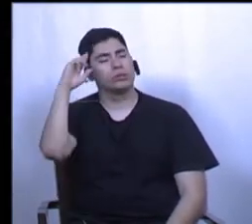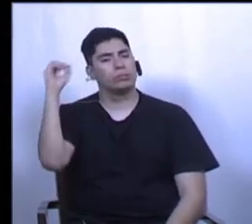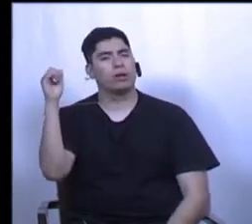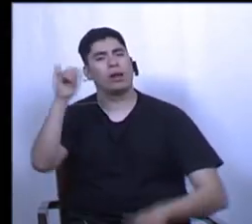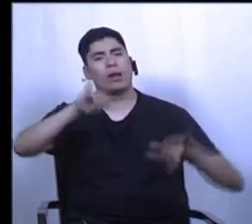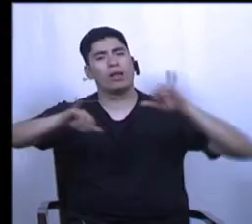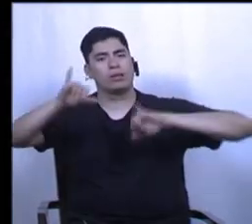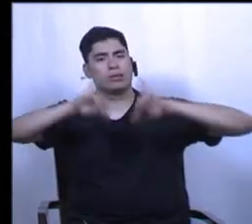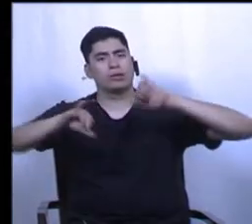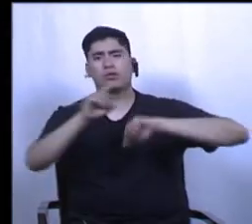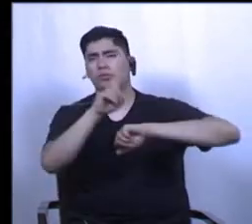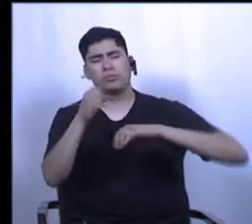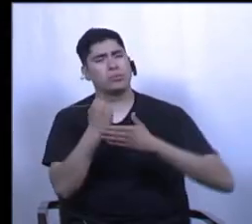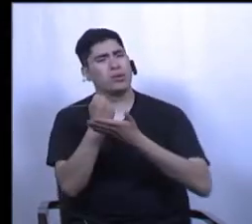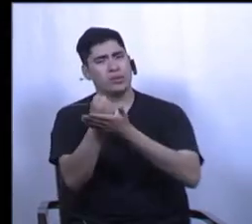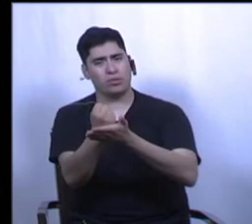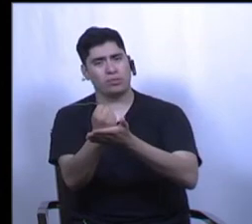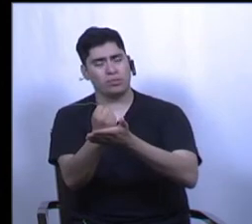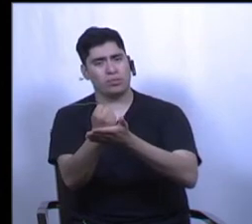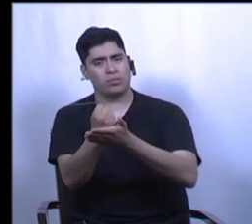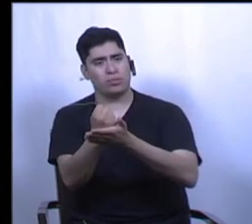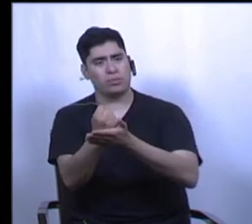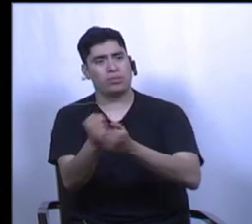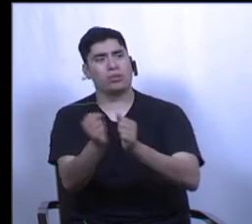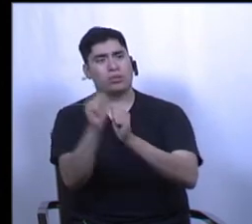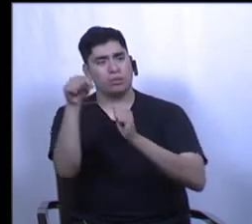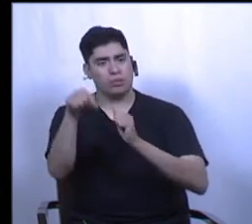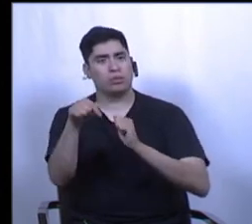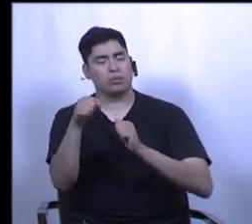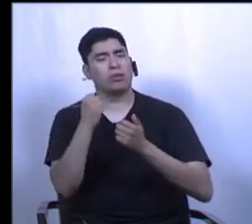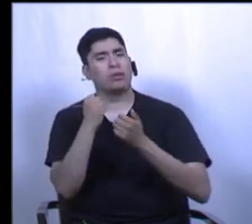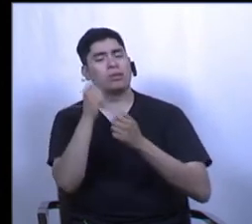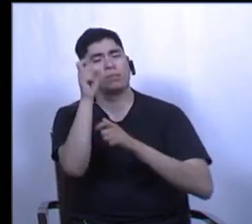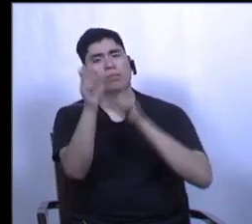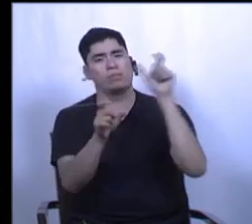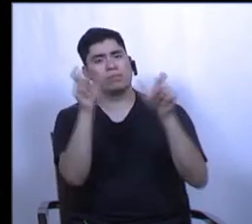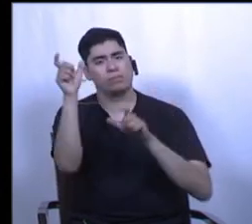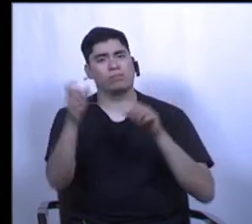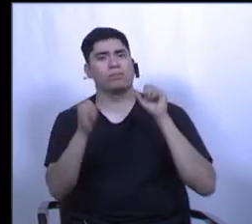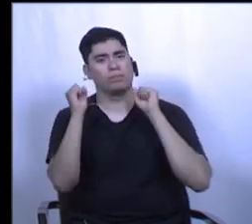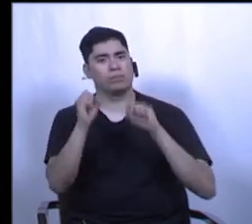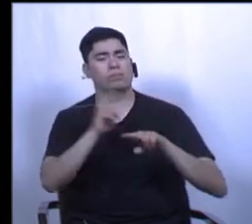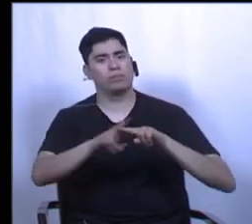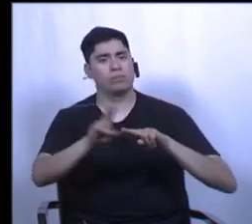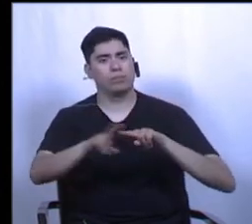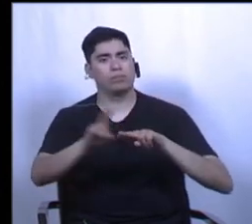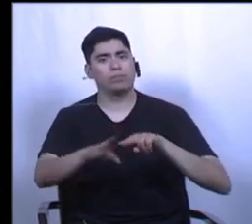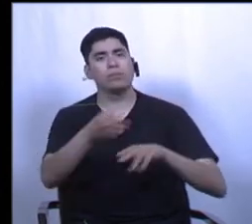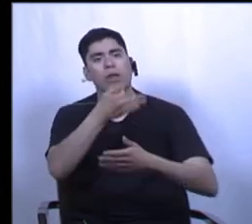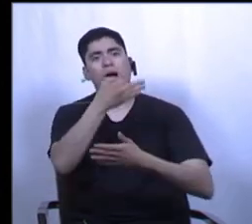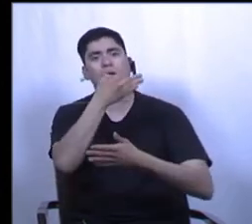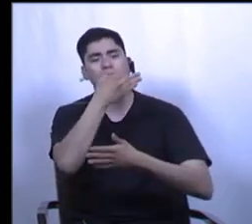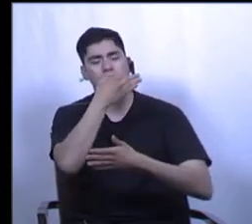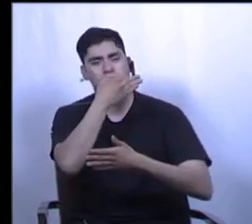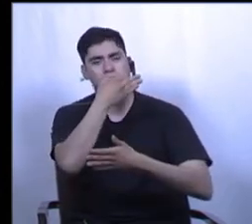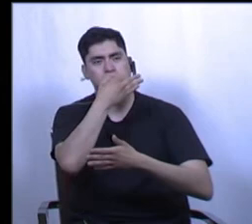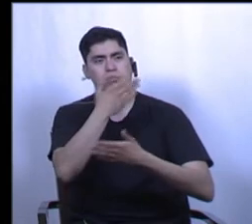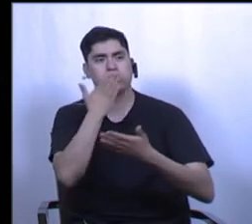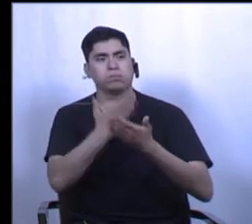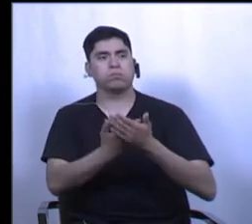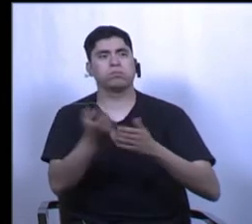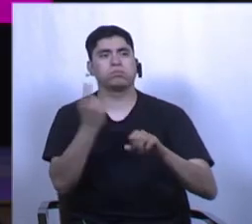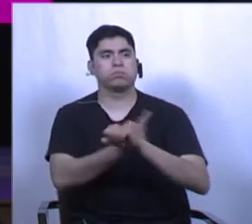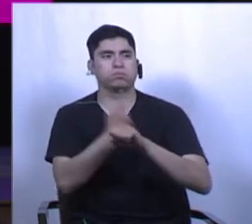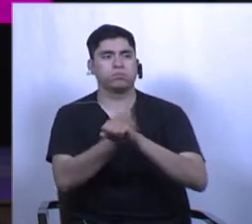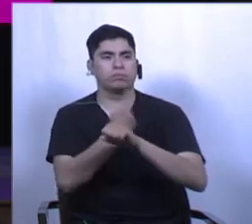nos ayuda con las personas. Esto es como ayudar a las personas. ¿Podemos hacerlo con medicamentos? Cuando hablamos con los